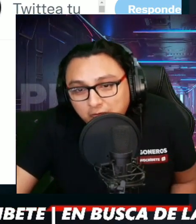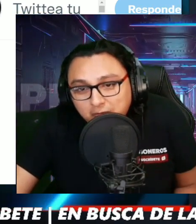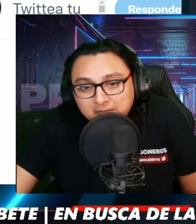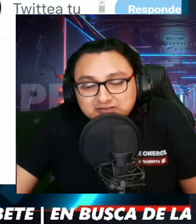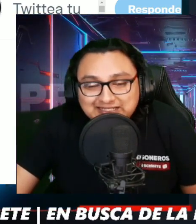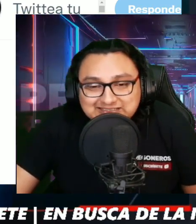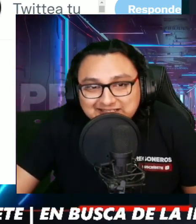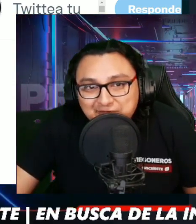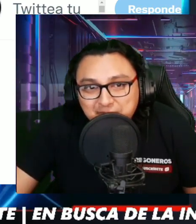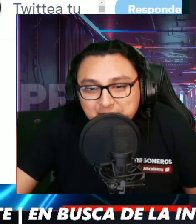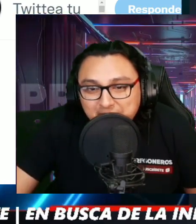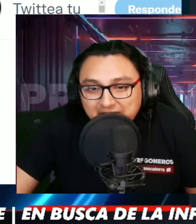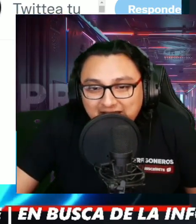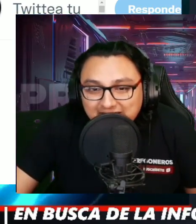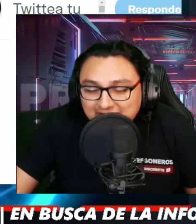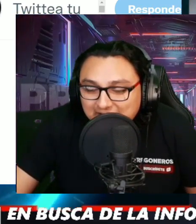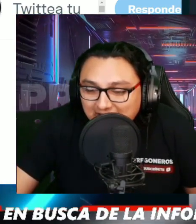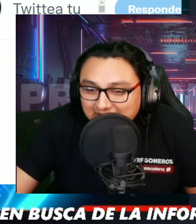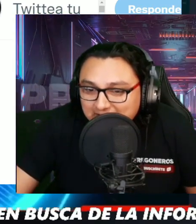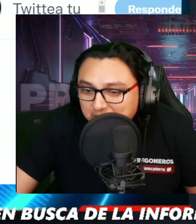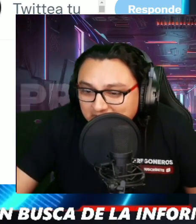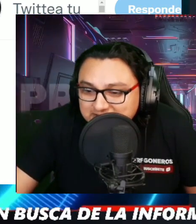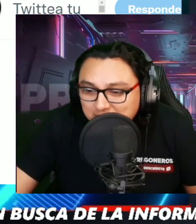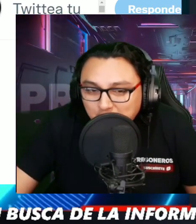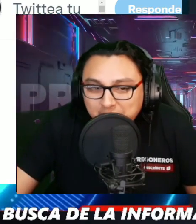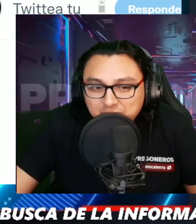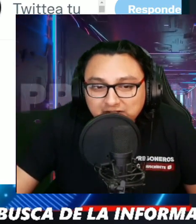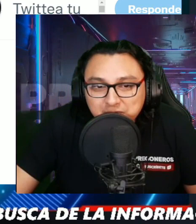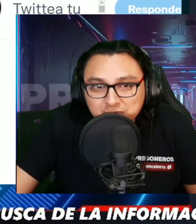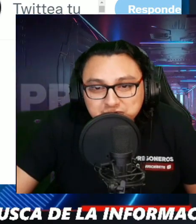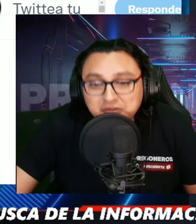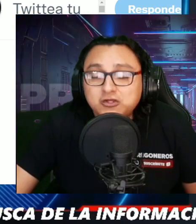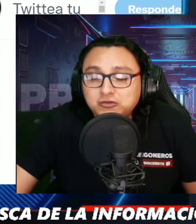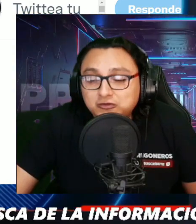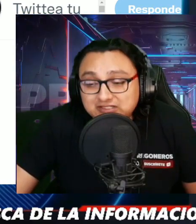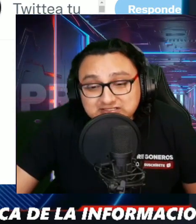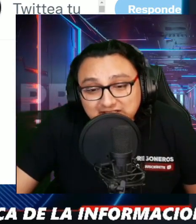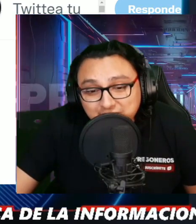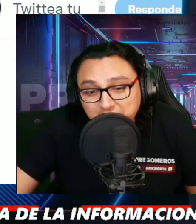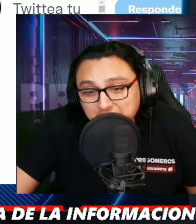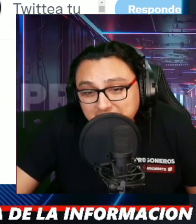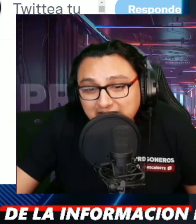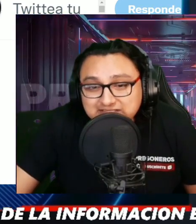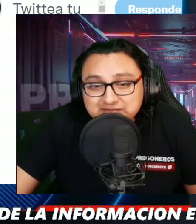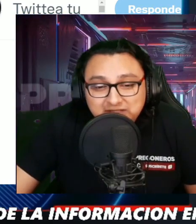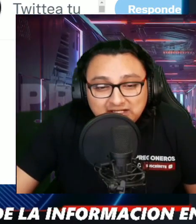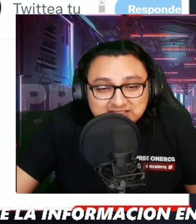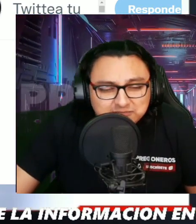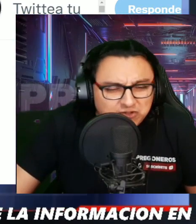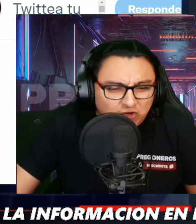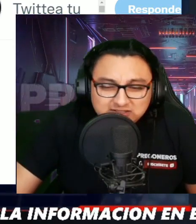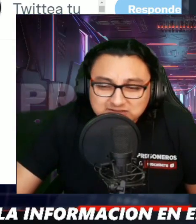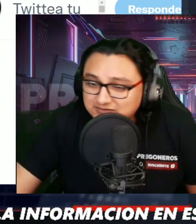domingo 13 de noviembre, ahí en el Ángel de la Independencia, el Monumento a la Revolución, donde dicen que fueron miles y